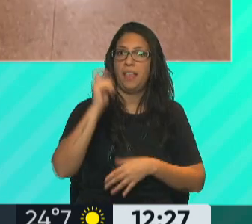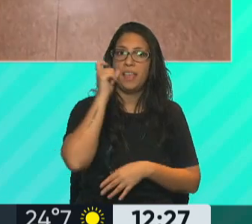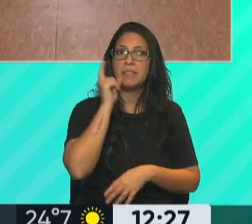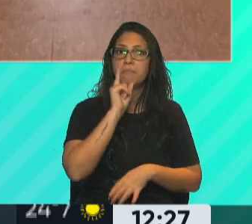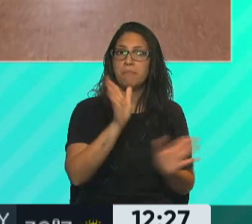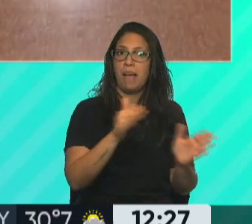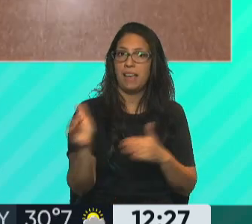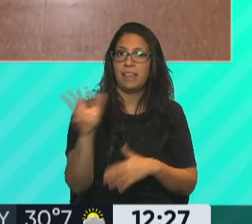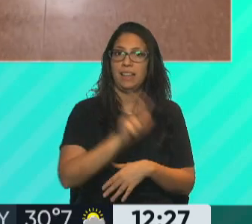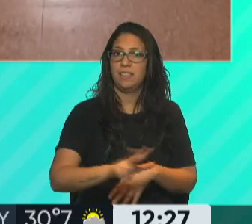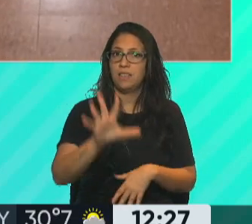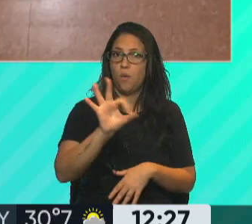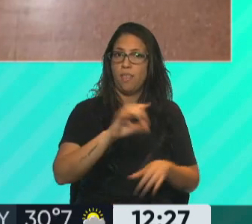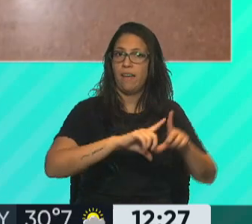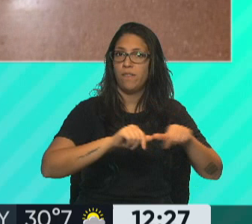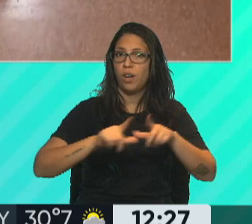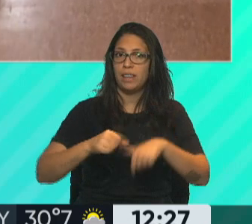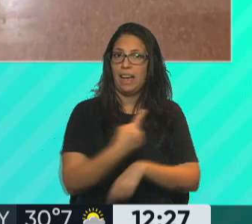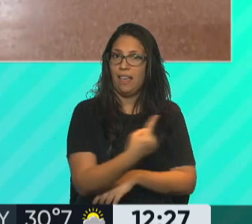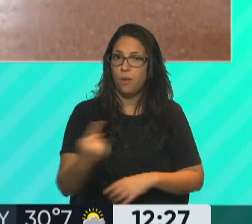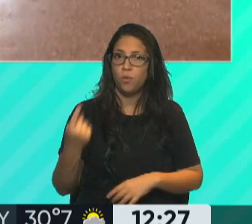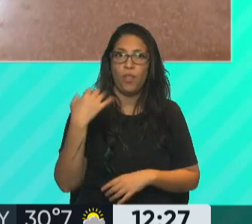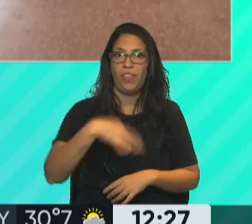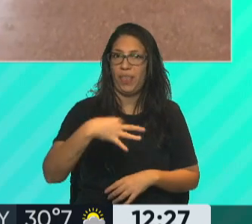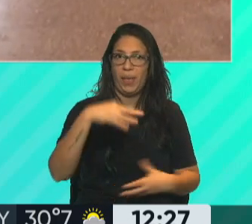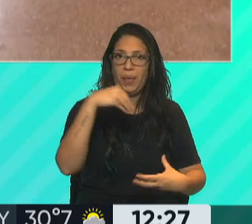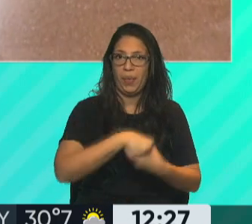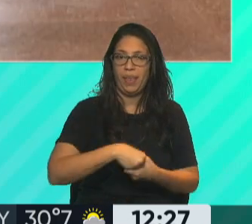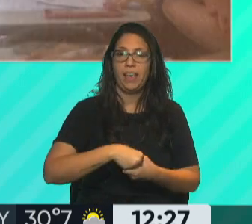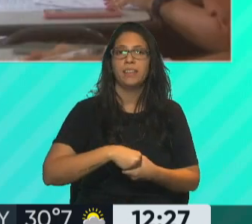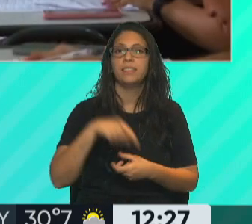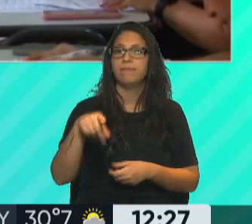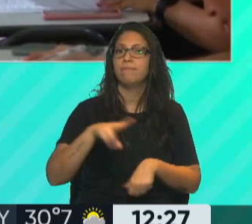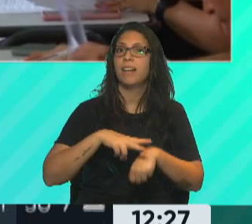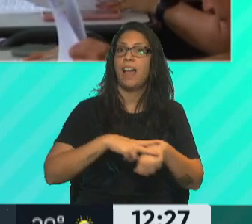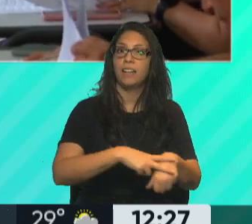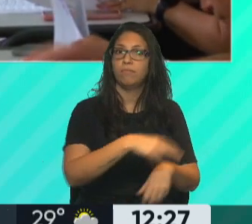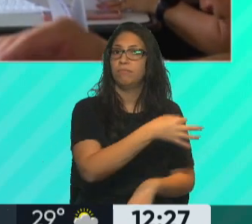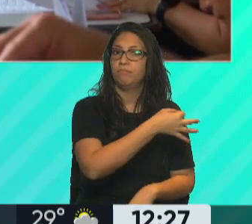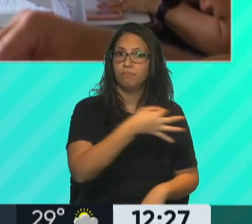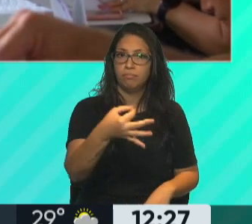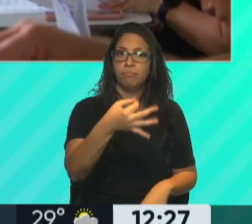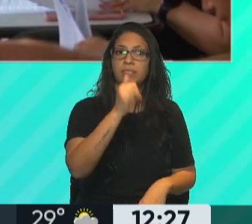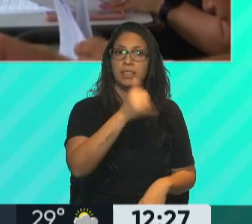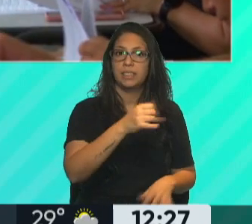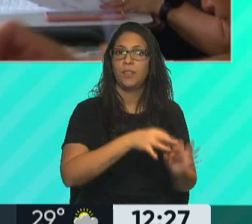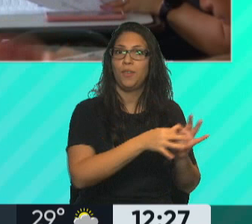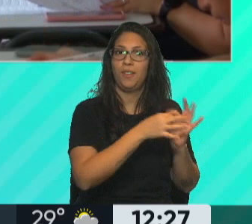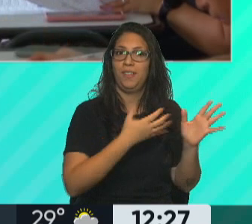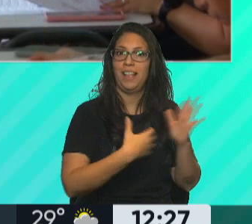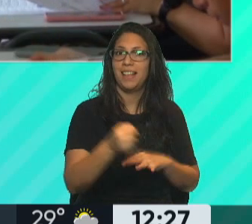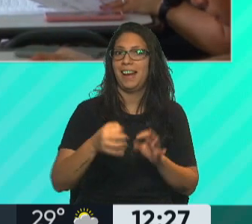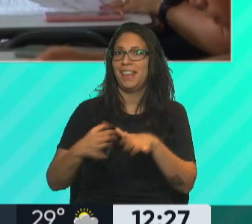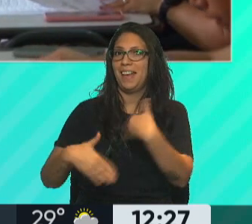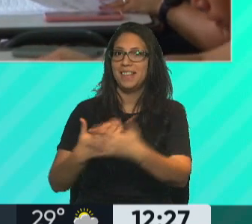con 350 boletas cada uno. Este requisito lo cumplió Unión por la Patria y no La